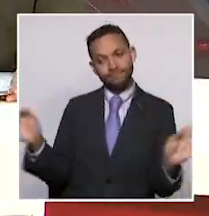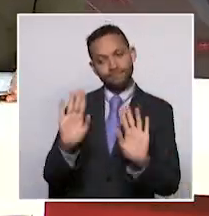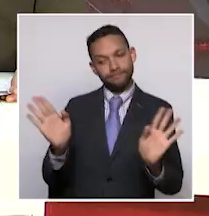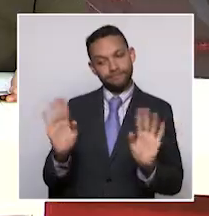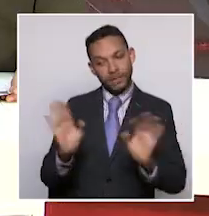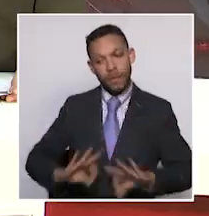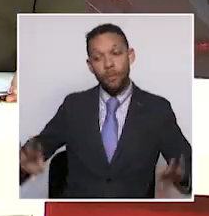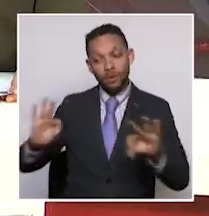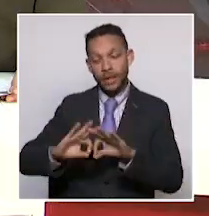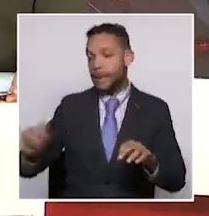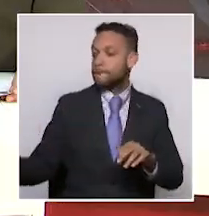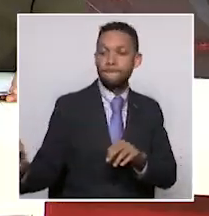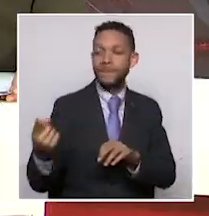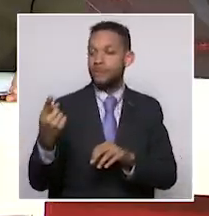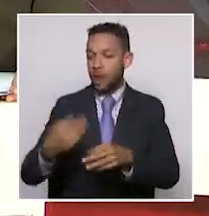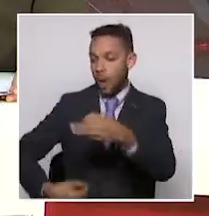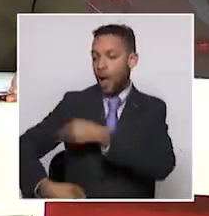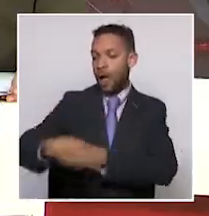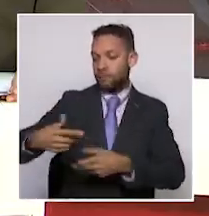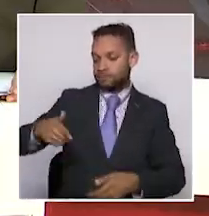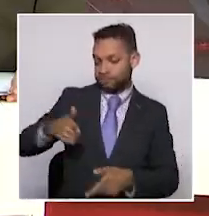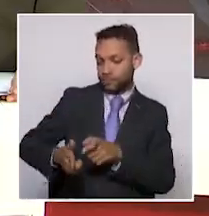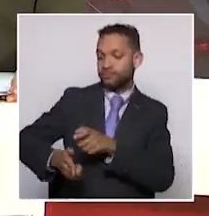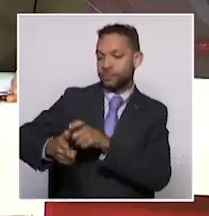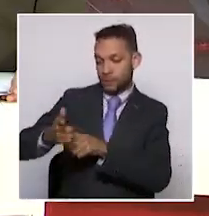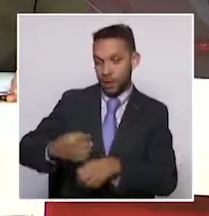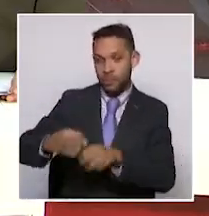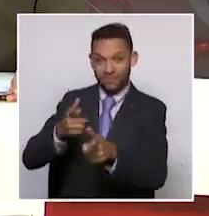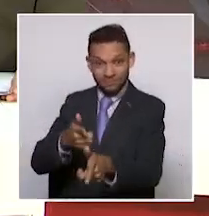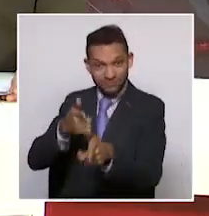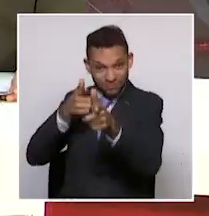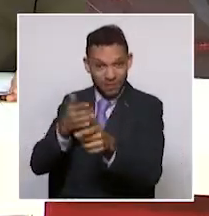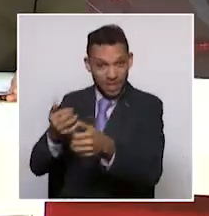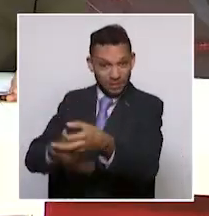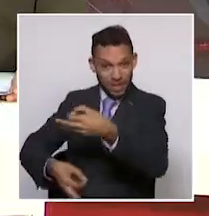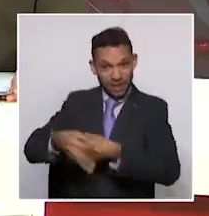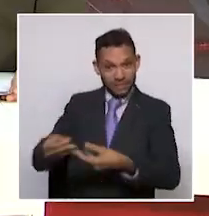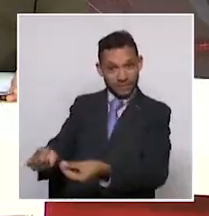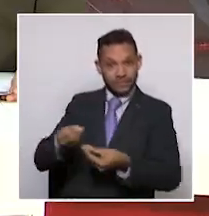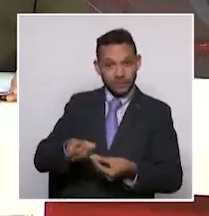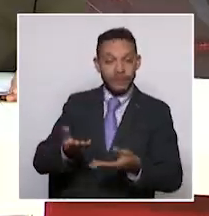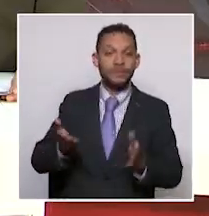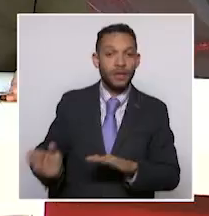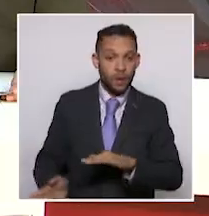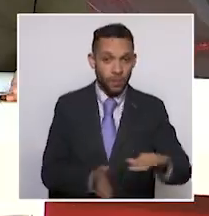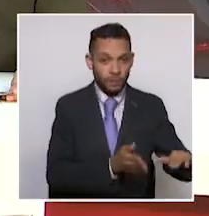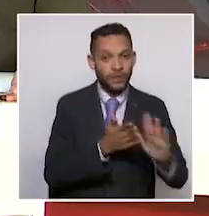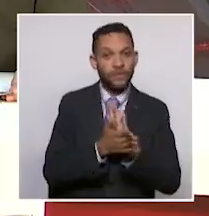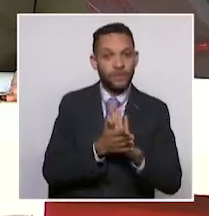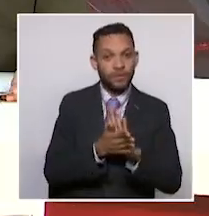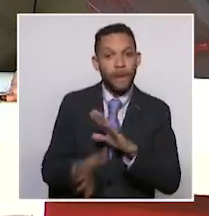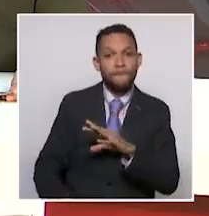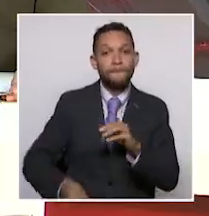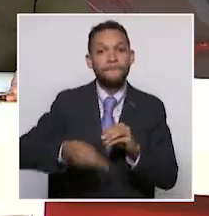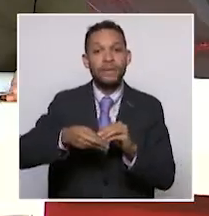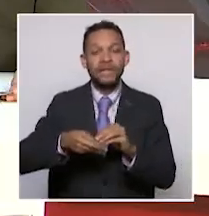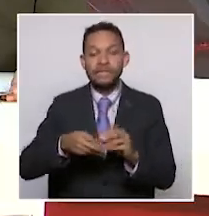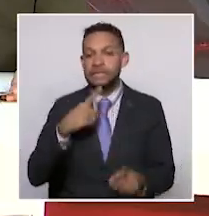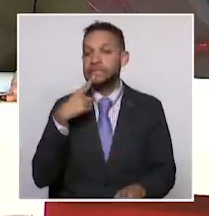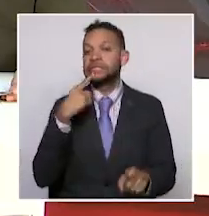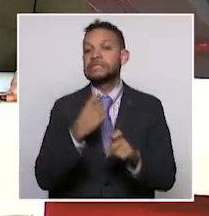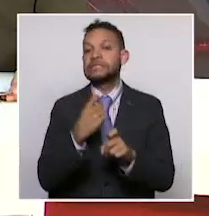que entreguen la totalidad de las armas. Esta es una noticia en desarrollo. Entre tanto, les contamos en otras informaciones, se ha presentado un hecho lamentable